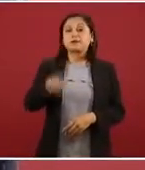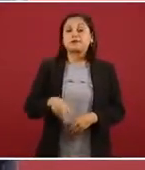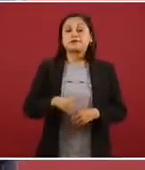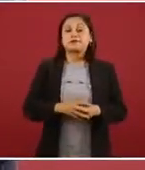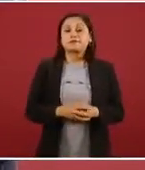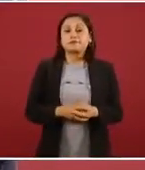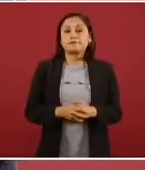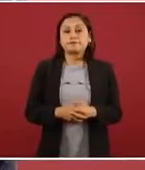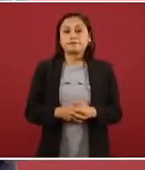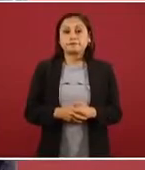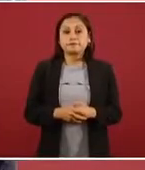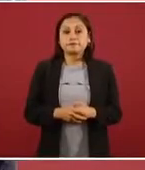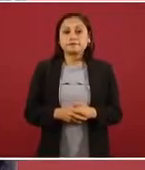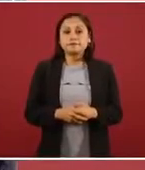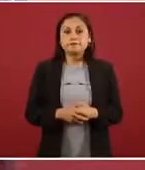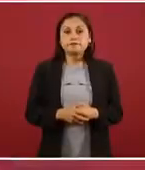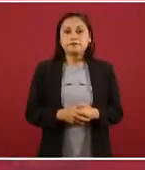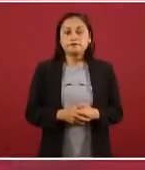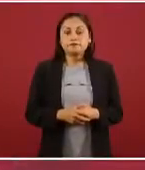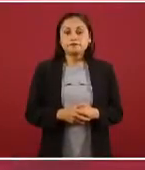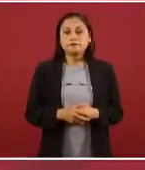no está